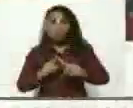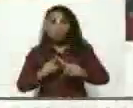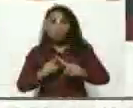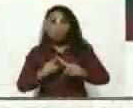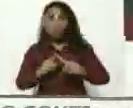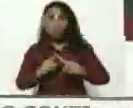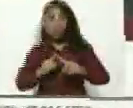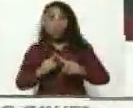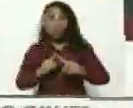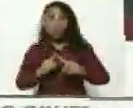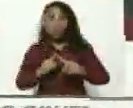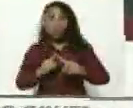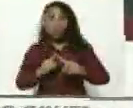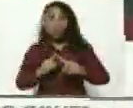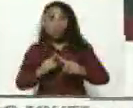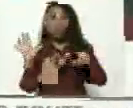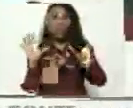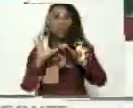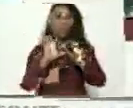negros,